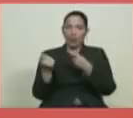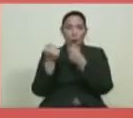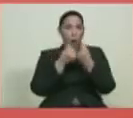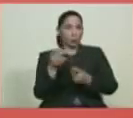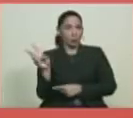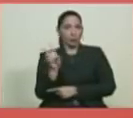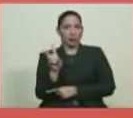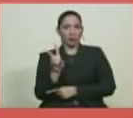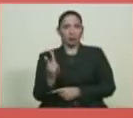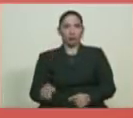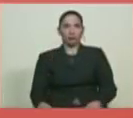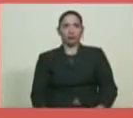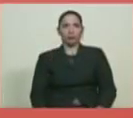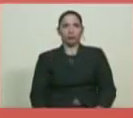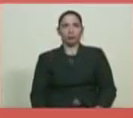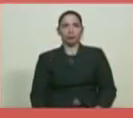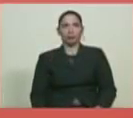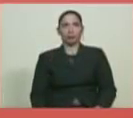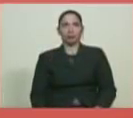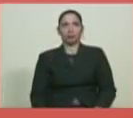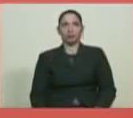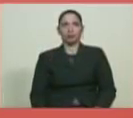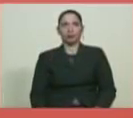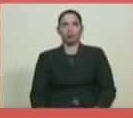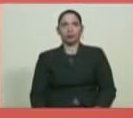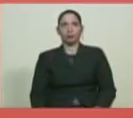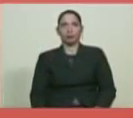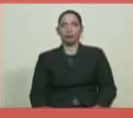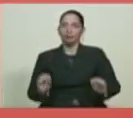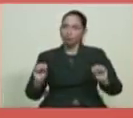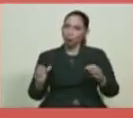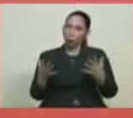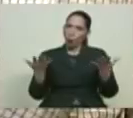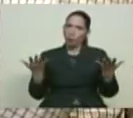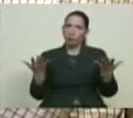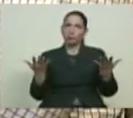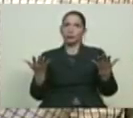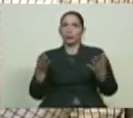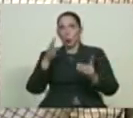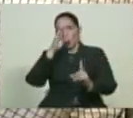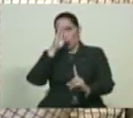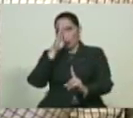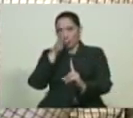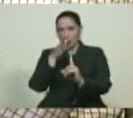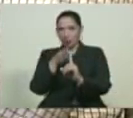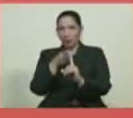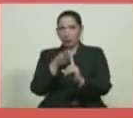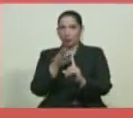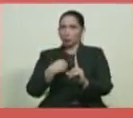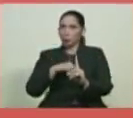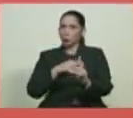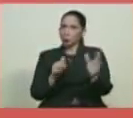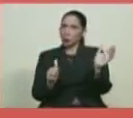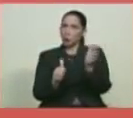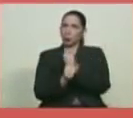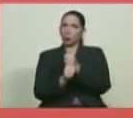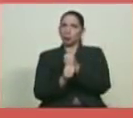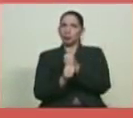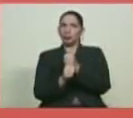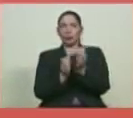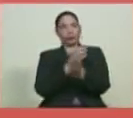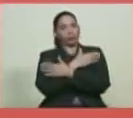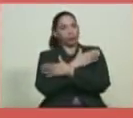venezolana para que entonces sea la prosperidad el objetivo que consigamos todos. Felicito